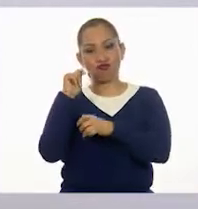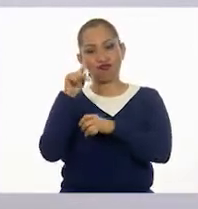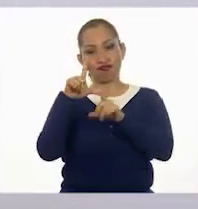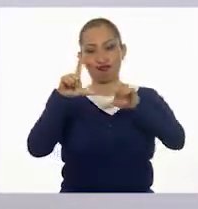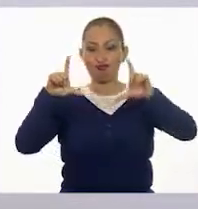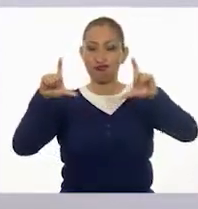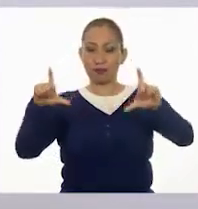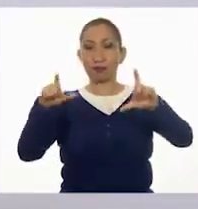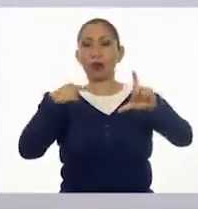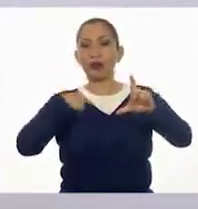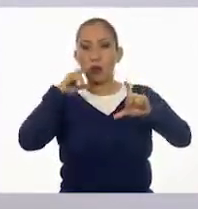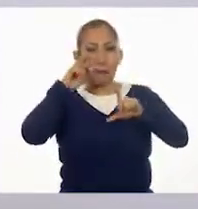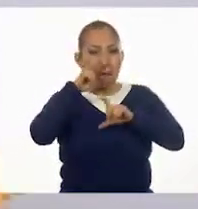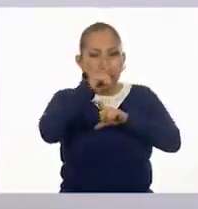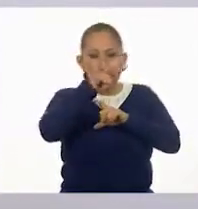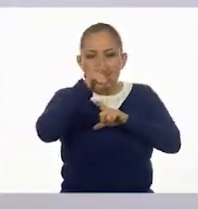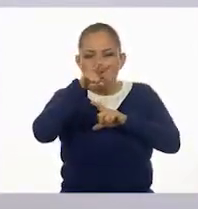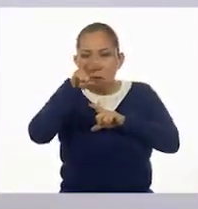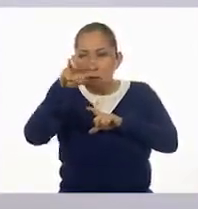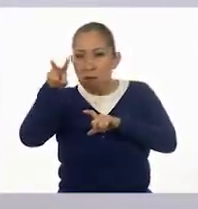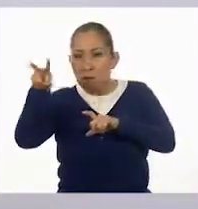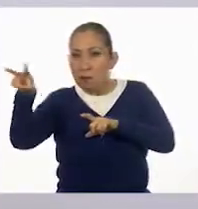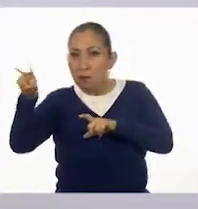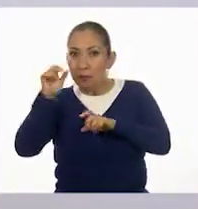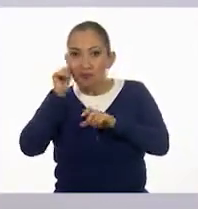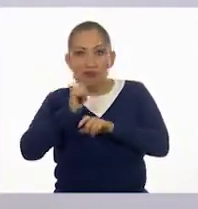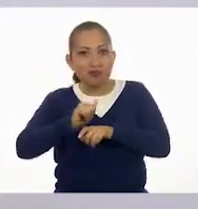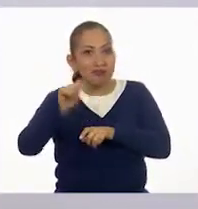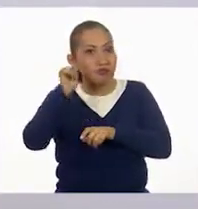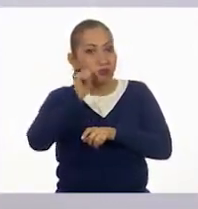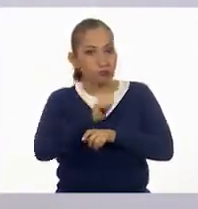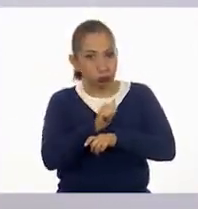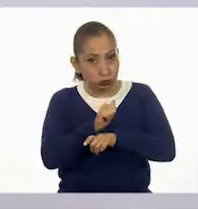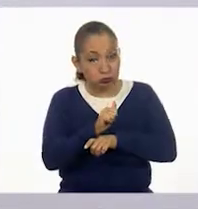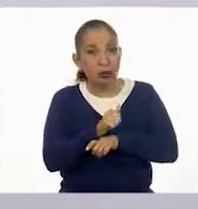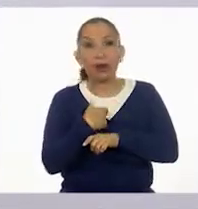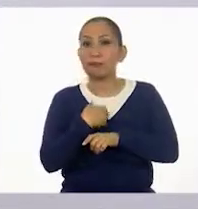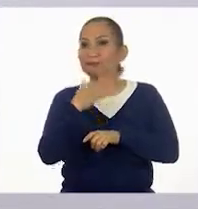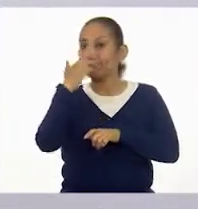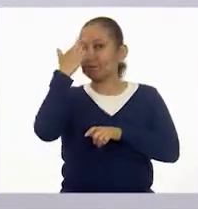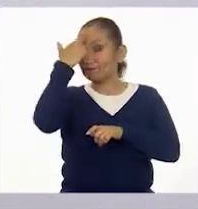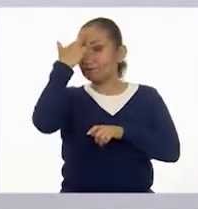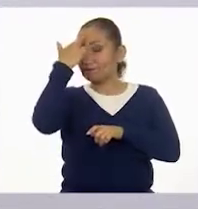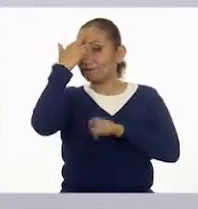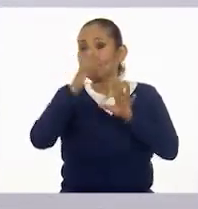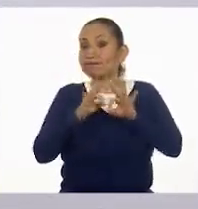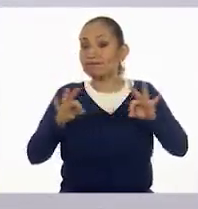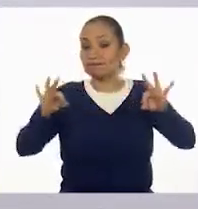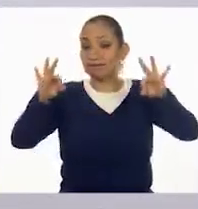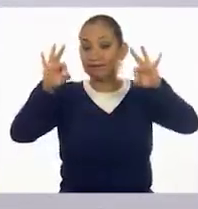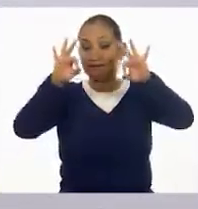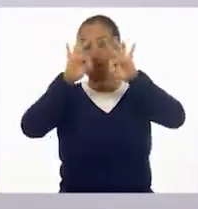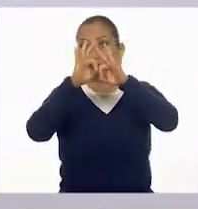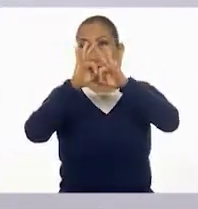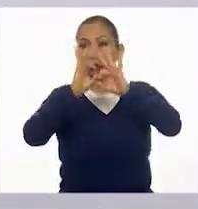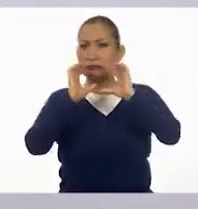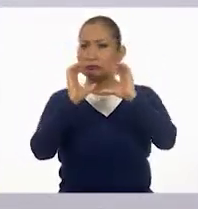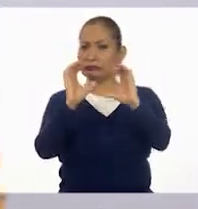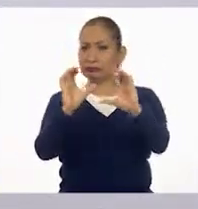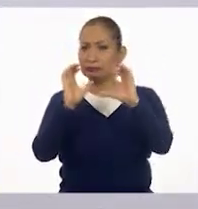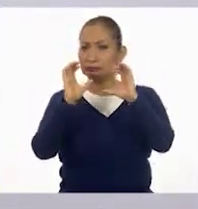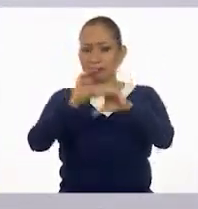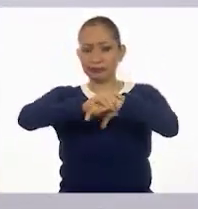tele! ¡Así los puedo ver todos los días! Recuerden que es importante seguir